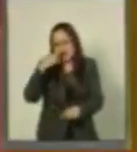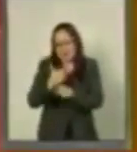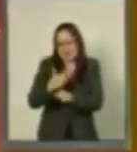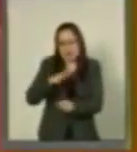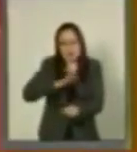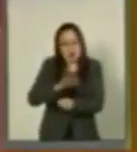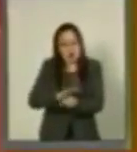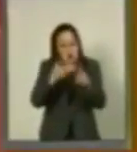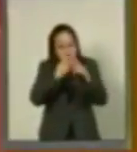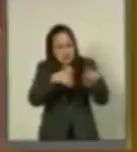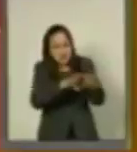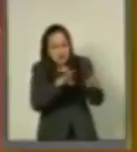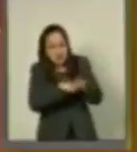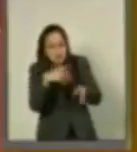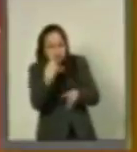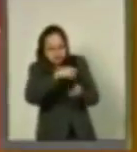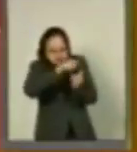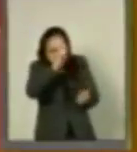dudoso origen.